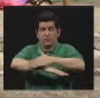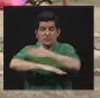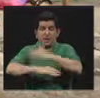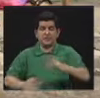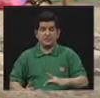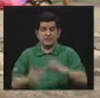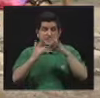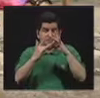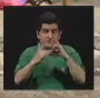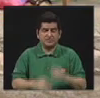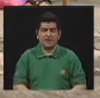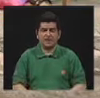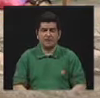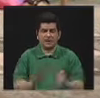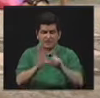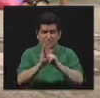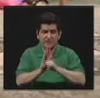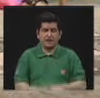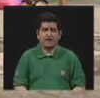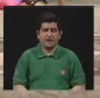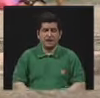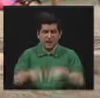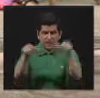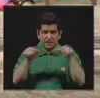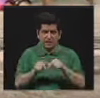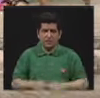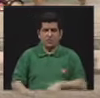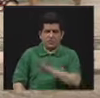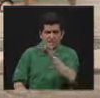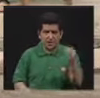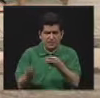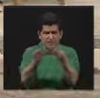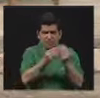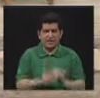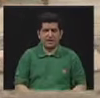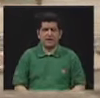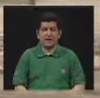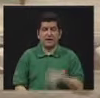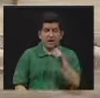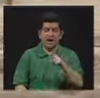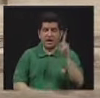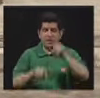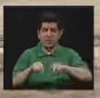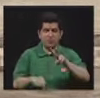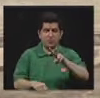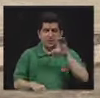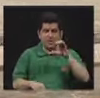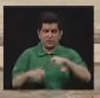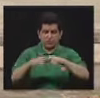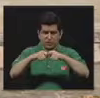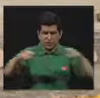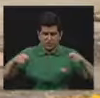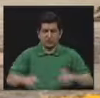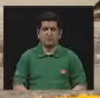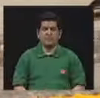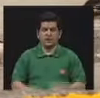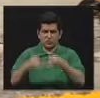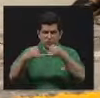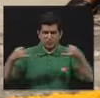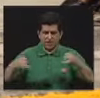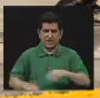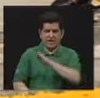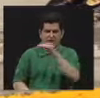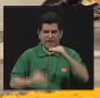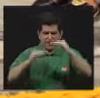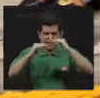costeras, principalmente porque la ley de la zona marítimo terrestre prohíbe los establecimientos humanos a menos de 200 metros de la línea de marea